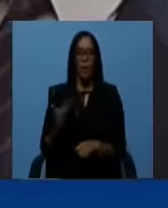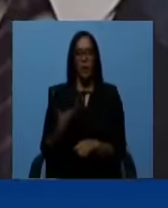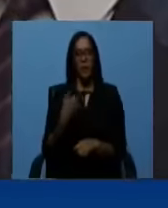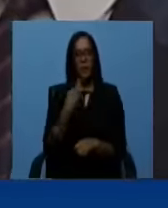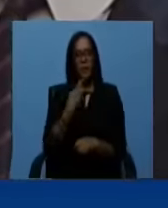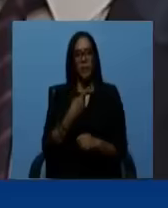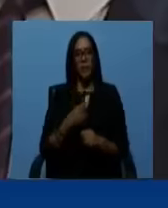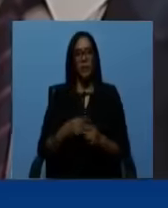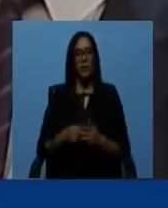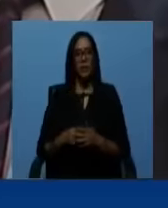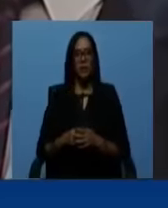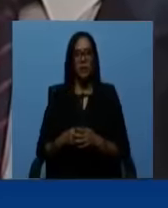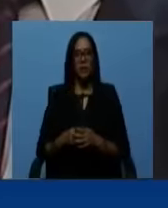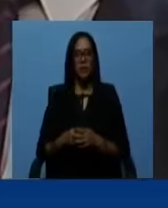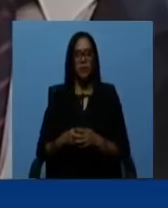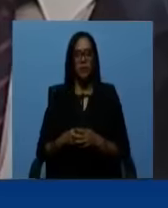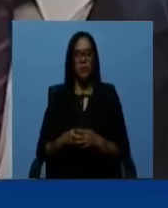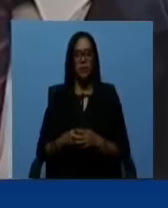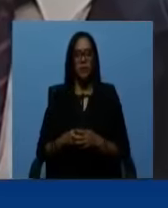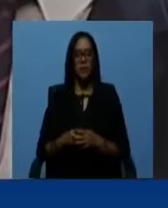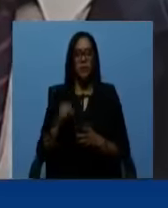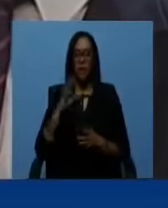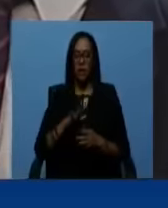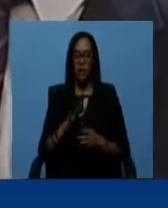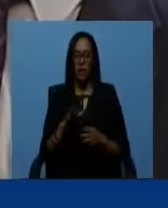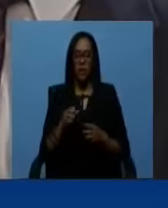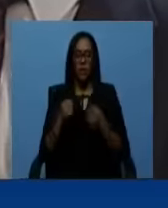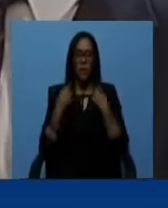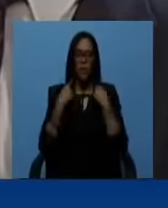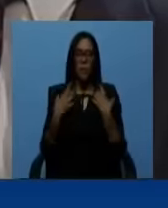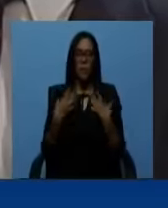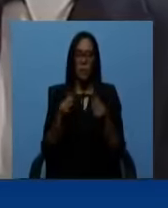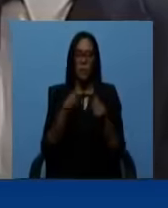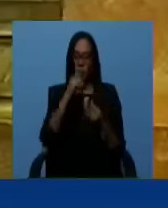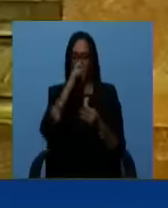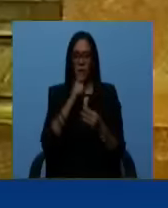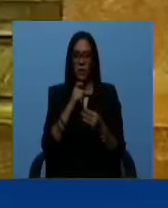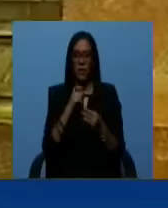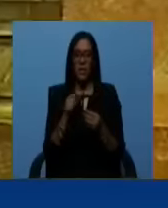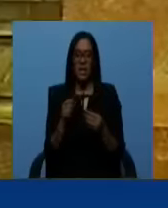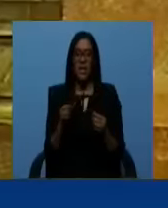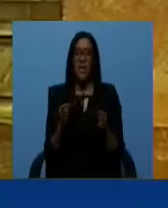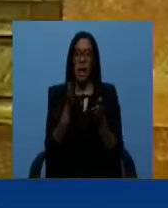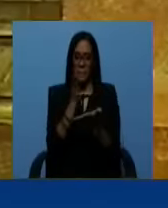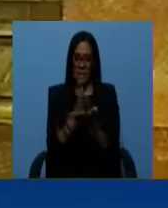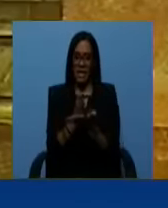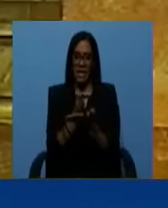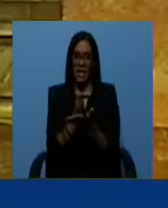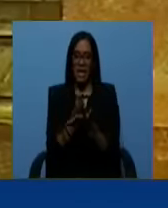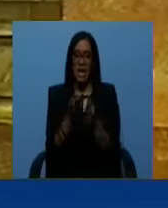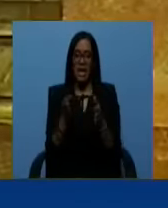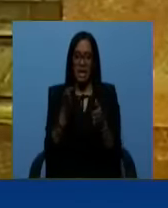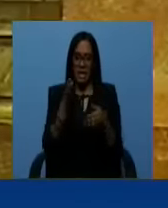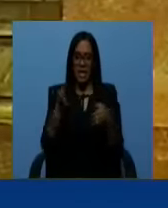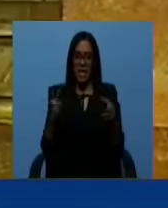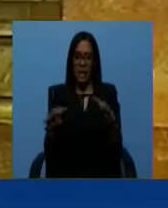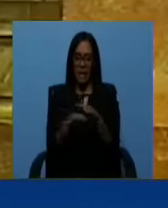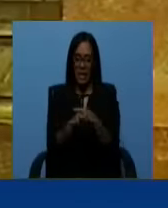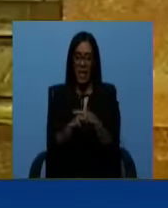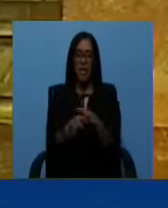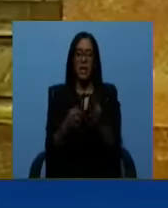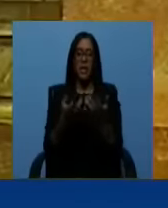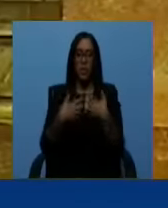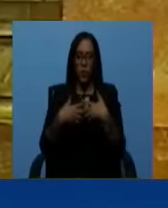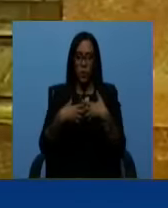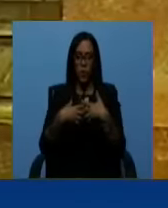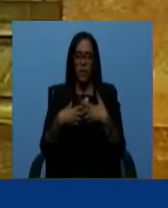decirle. Si estuvo de moda durante muchos años la pequeña y mediana industria, las pymes, ¿verdad? Un concepto que se puso de